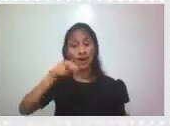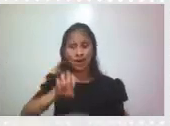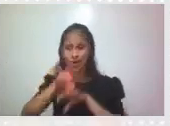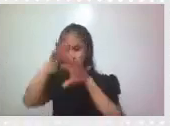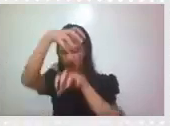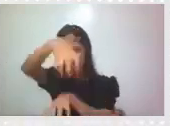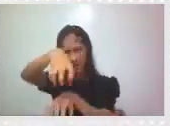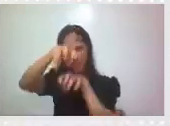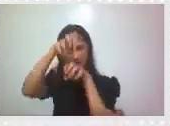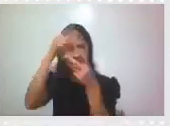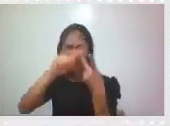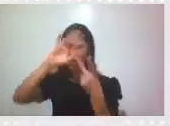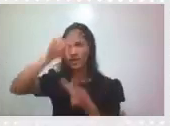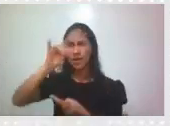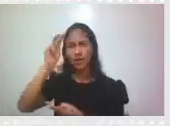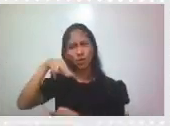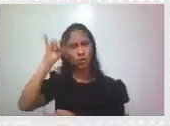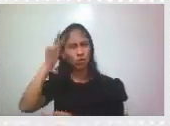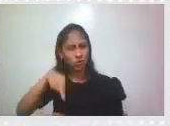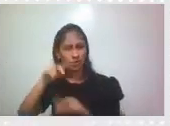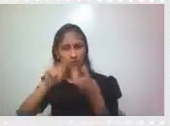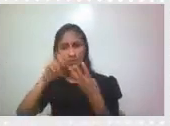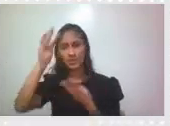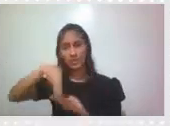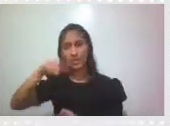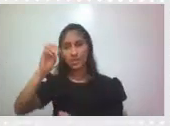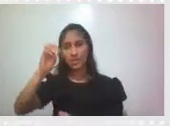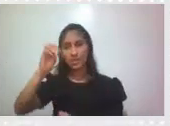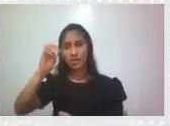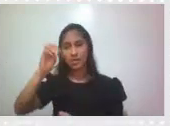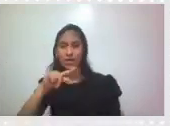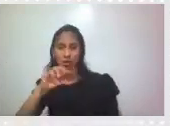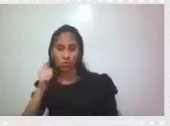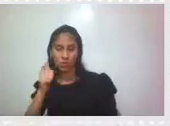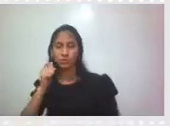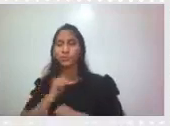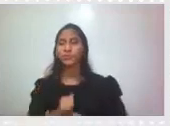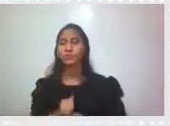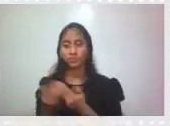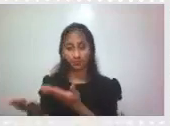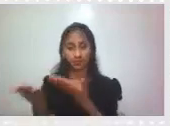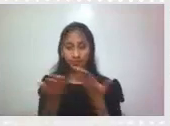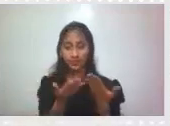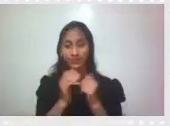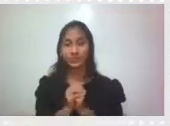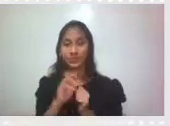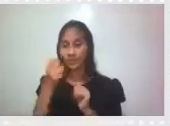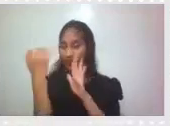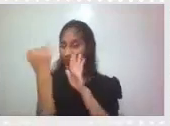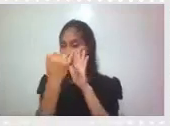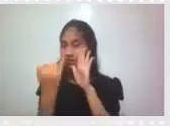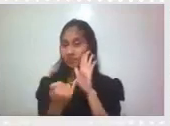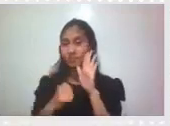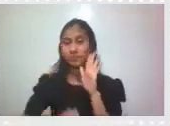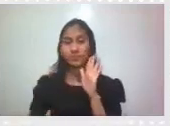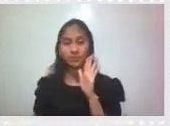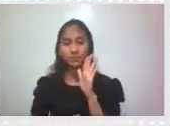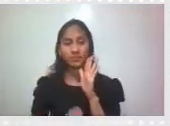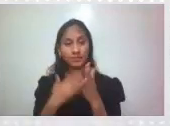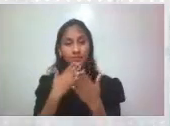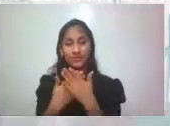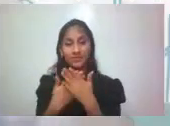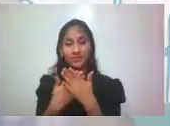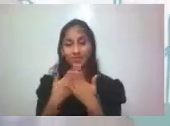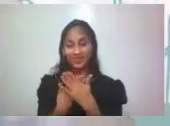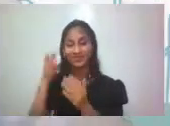y Moquegua. Bien. Adelante, Beto, para el siguiente objetivo. Muchas gracias,